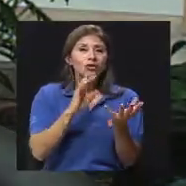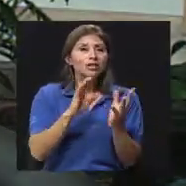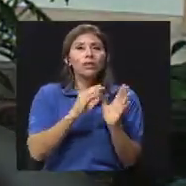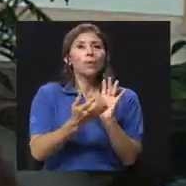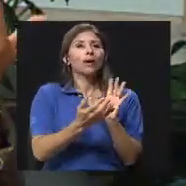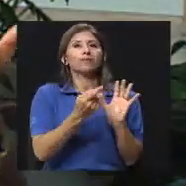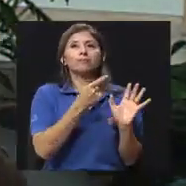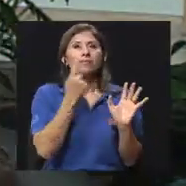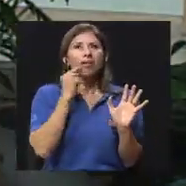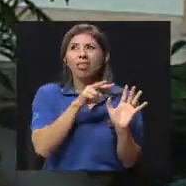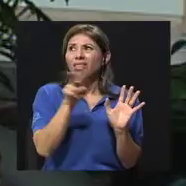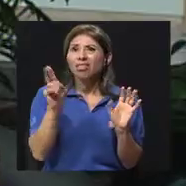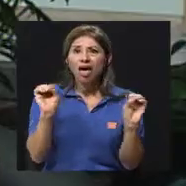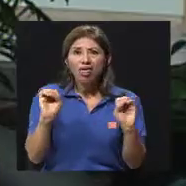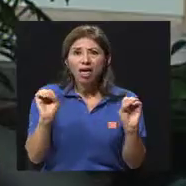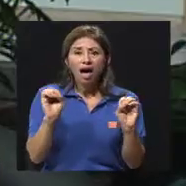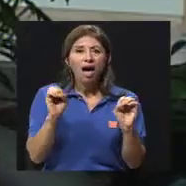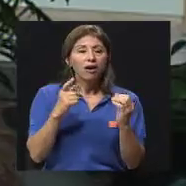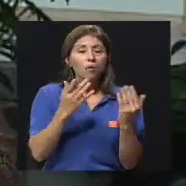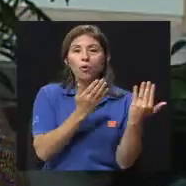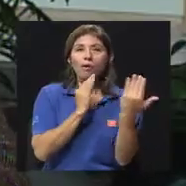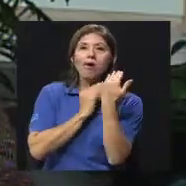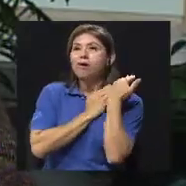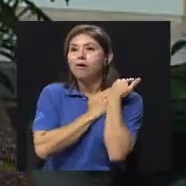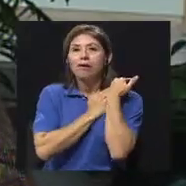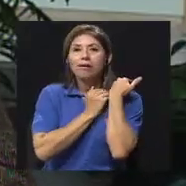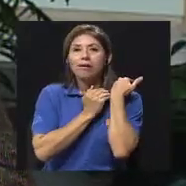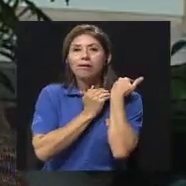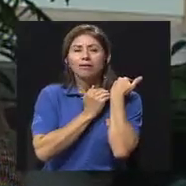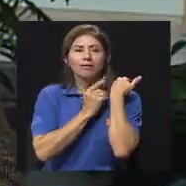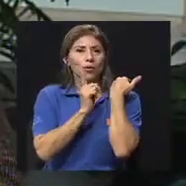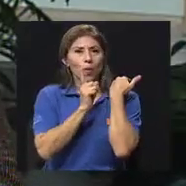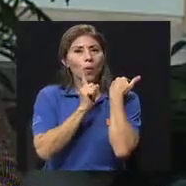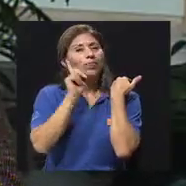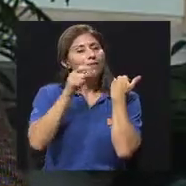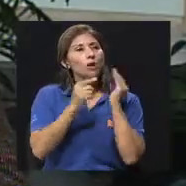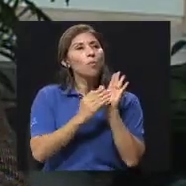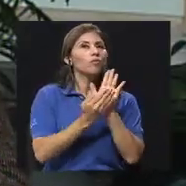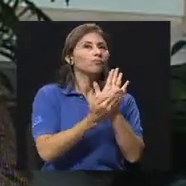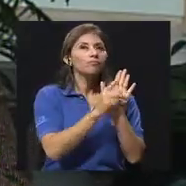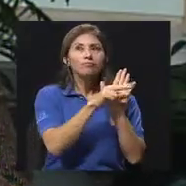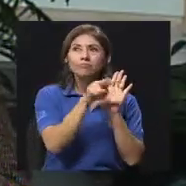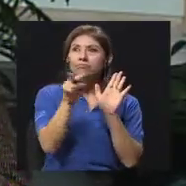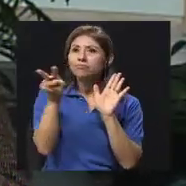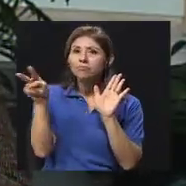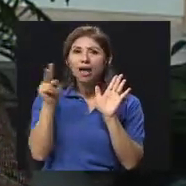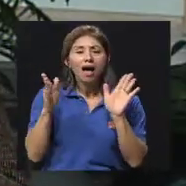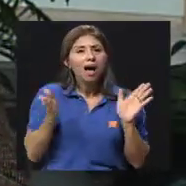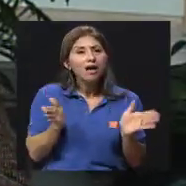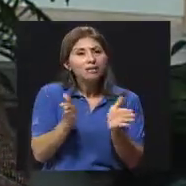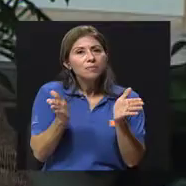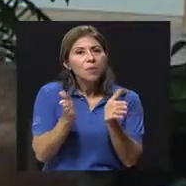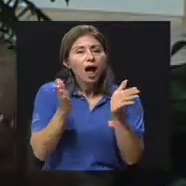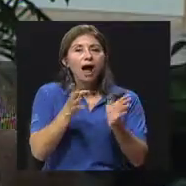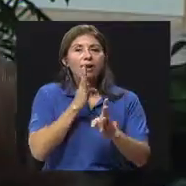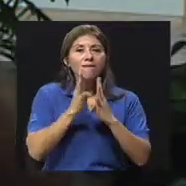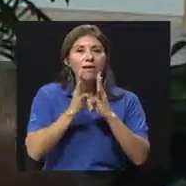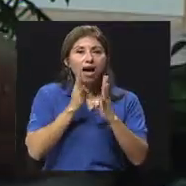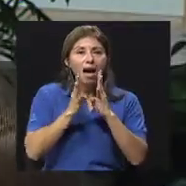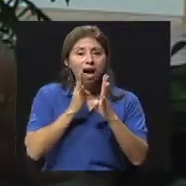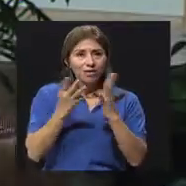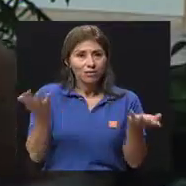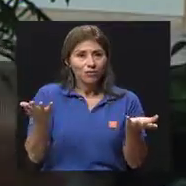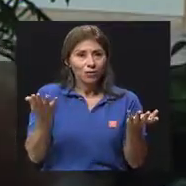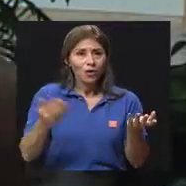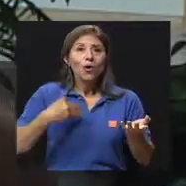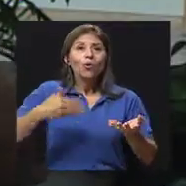de frente para que lo vean el ambiente, para que él vea el ambiente. Es otra forma de estimular al niño, es hablándole. Cuando el niño está llorando, agarran el